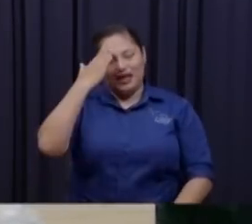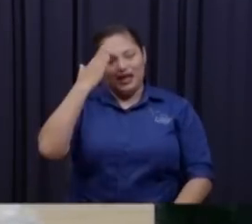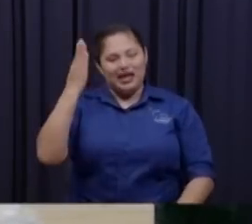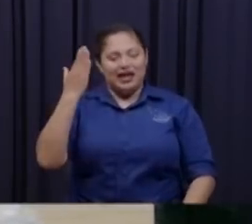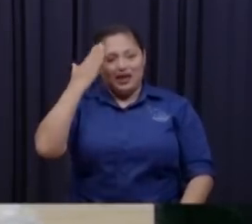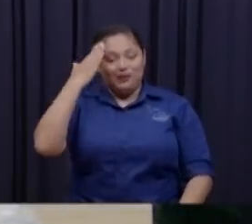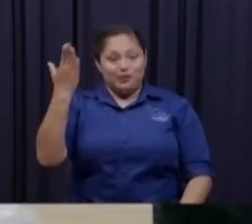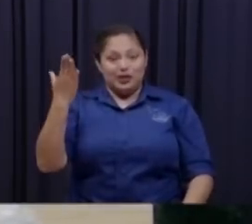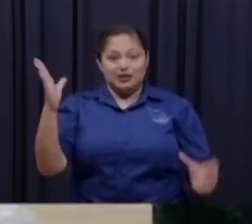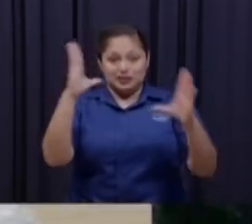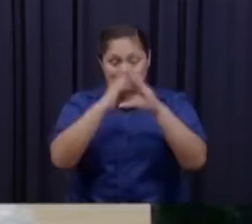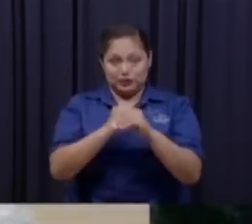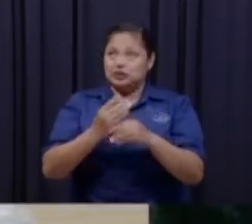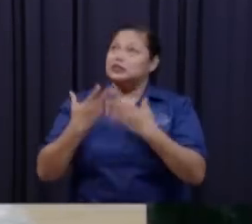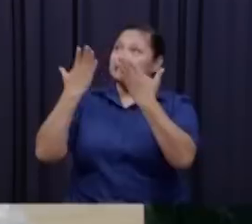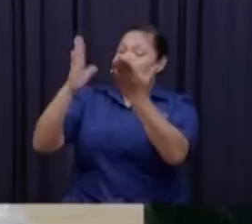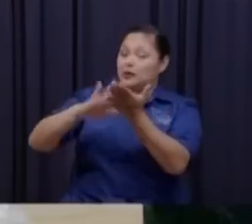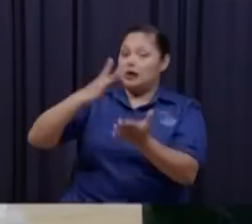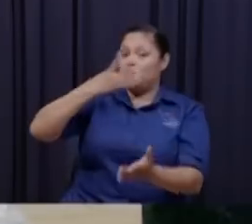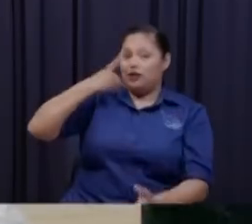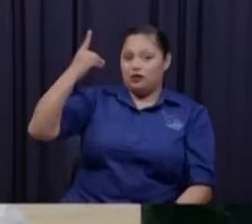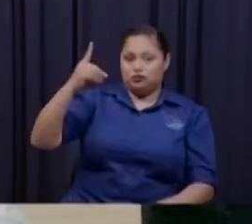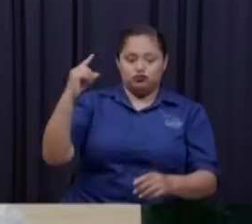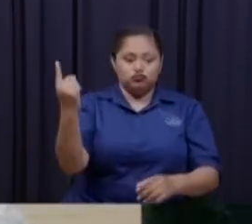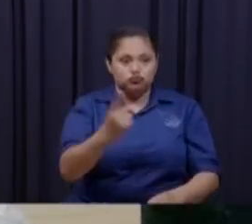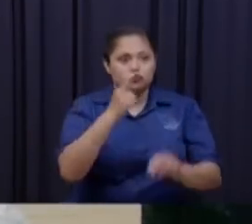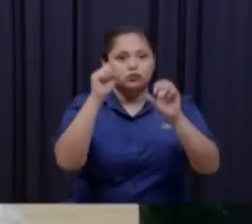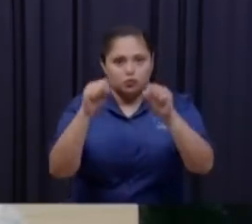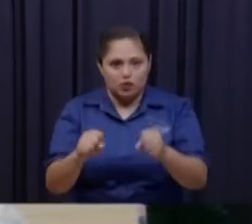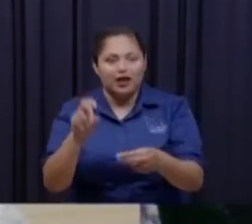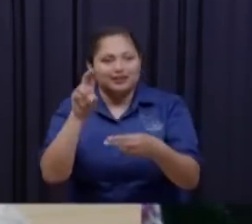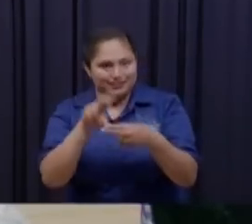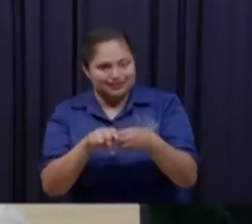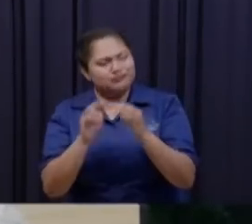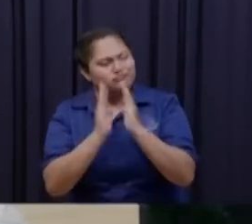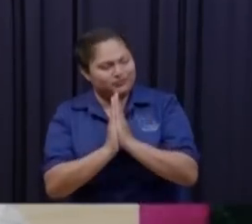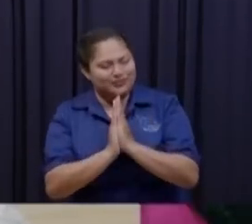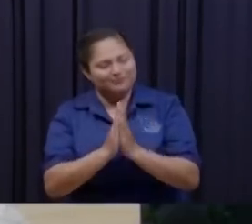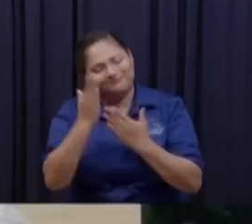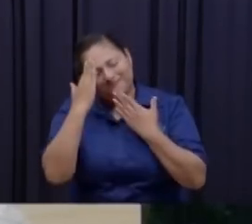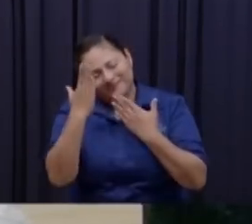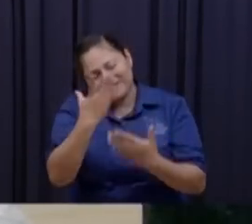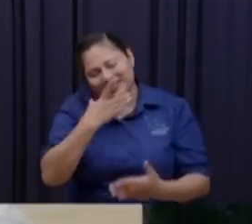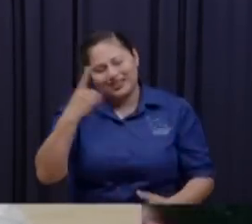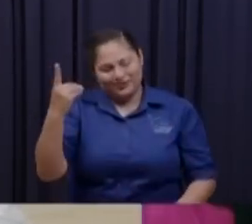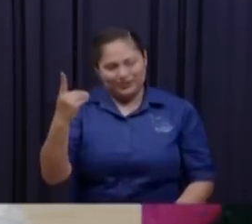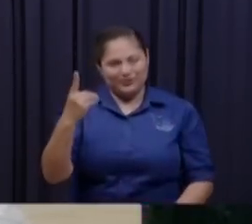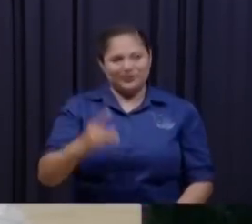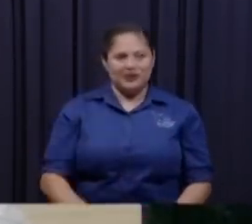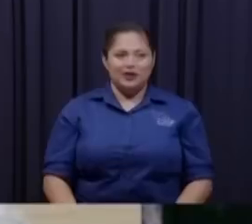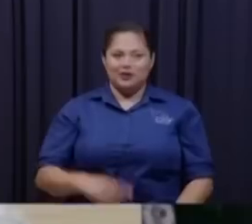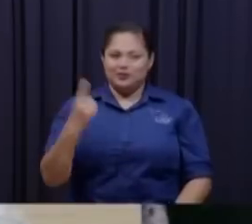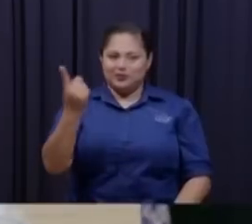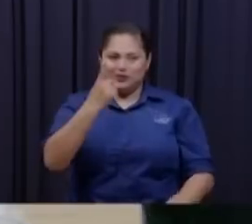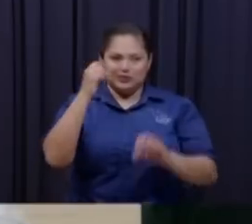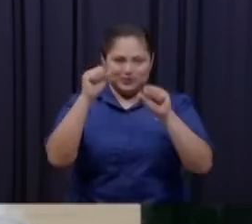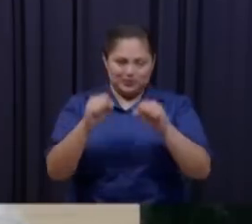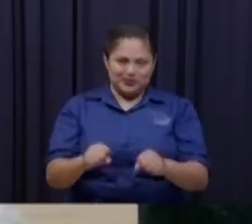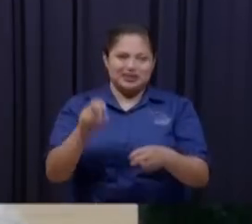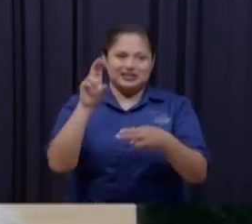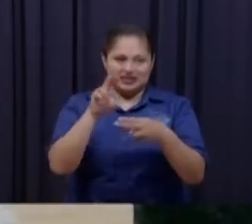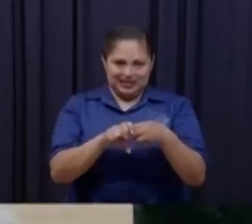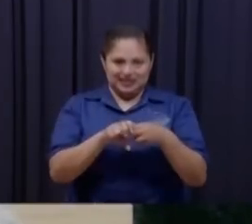gloria a Dios. Puede tomar su lugar, por favor. Gracias a Dios. Pueden descender mis hermanos de alabanza también,